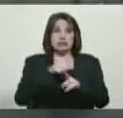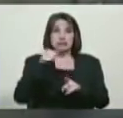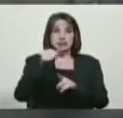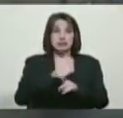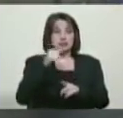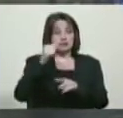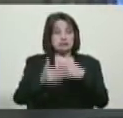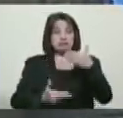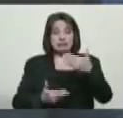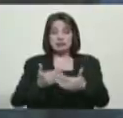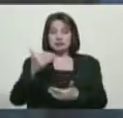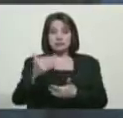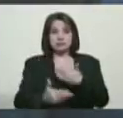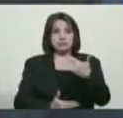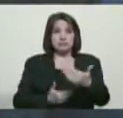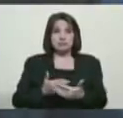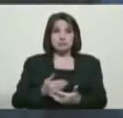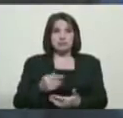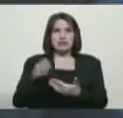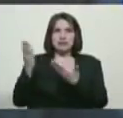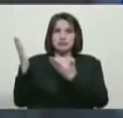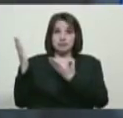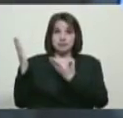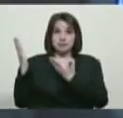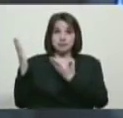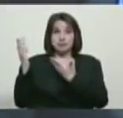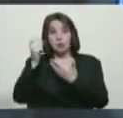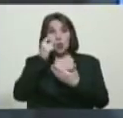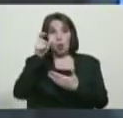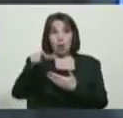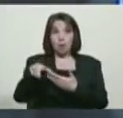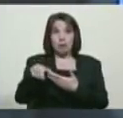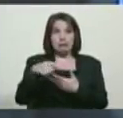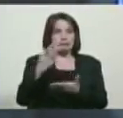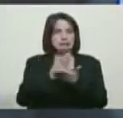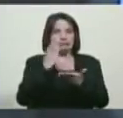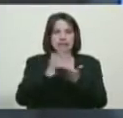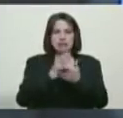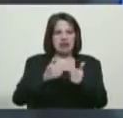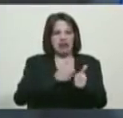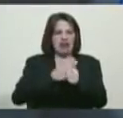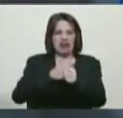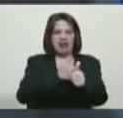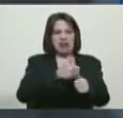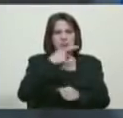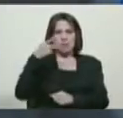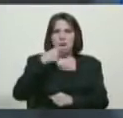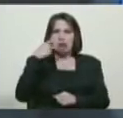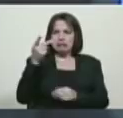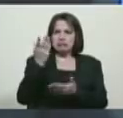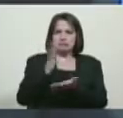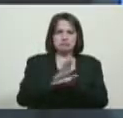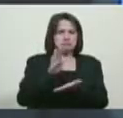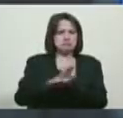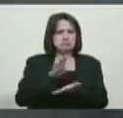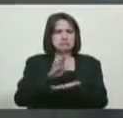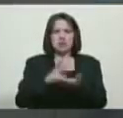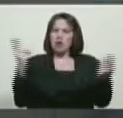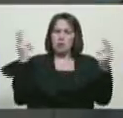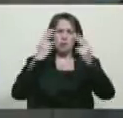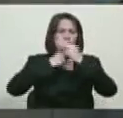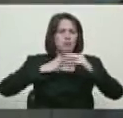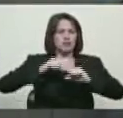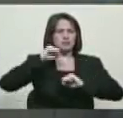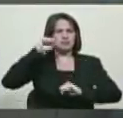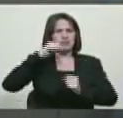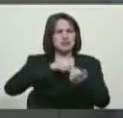momento soportó persecuciones por razones políticas y siempre mantuvo un compromiso firme